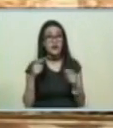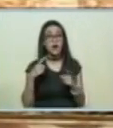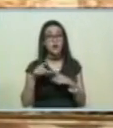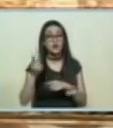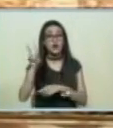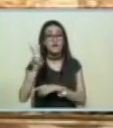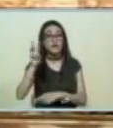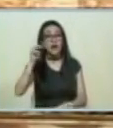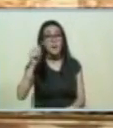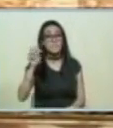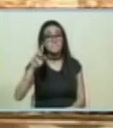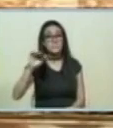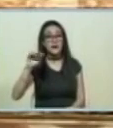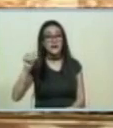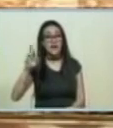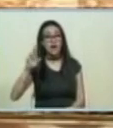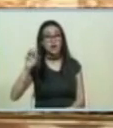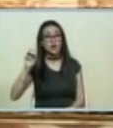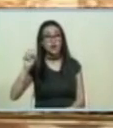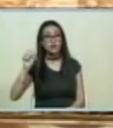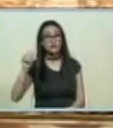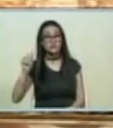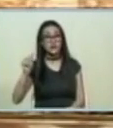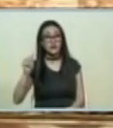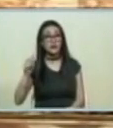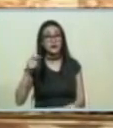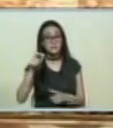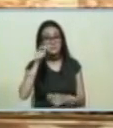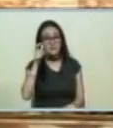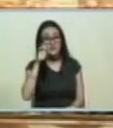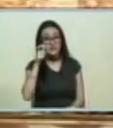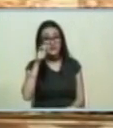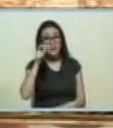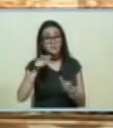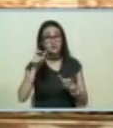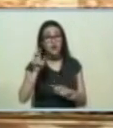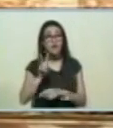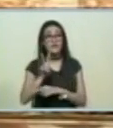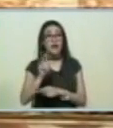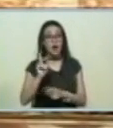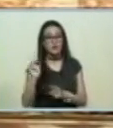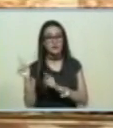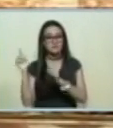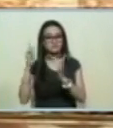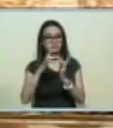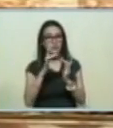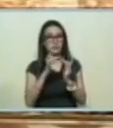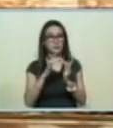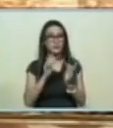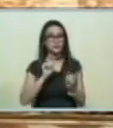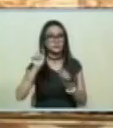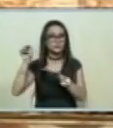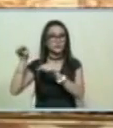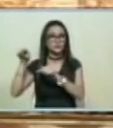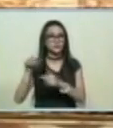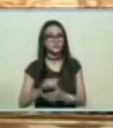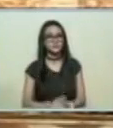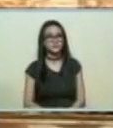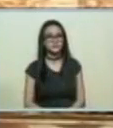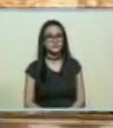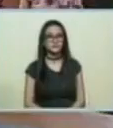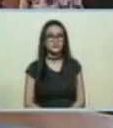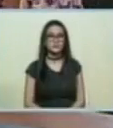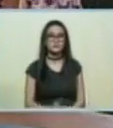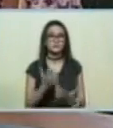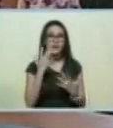Vega esperando un pase, pendiente la gente de La Vega, pues, que nos está viendo, ya vamos para La Vega ahorita mismo. Tenemos que